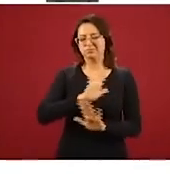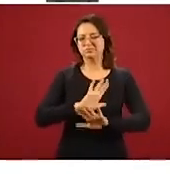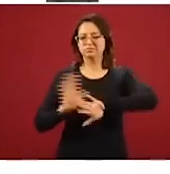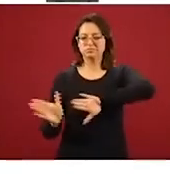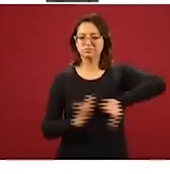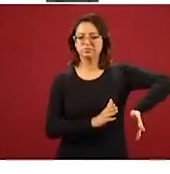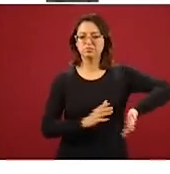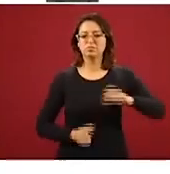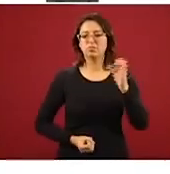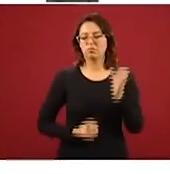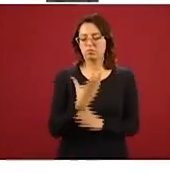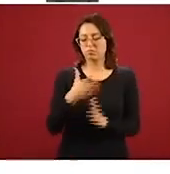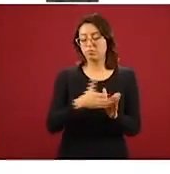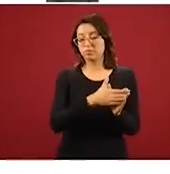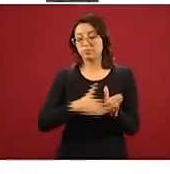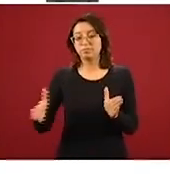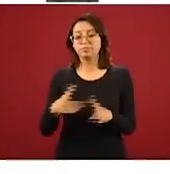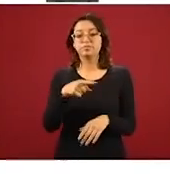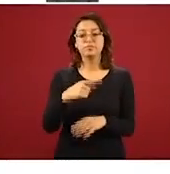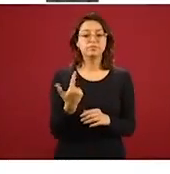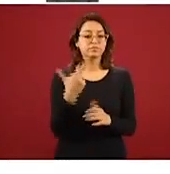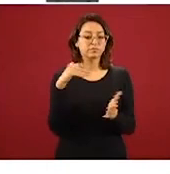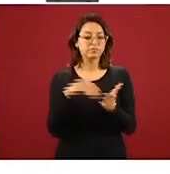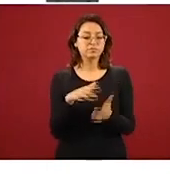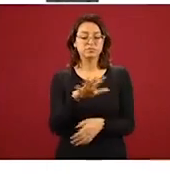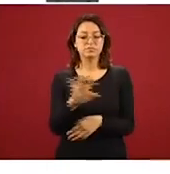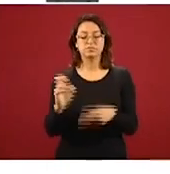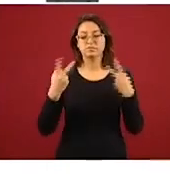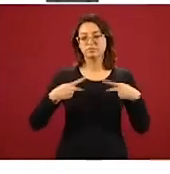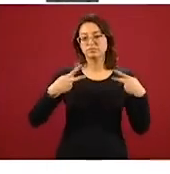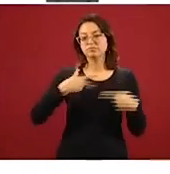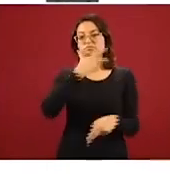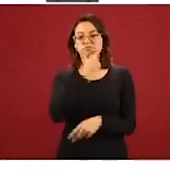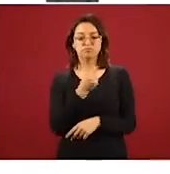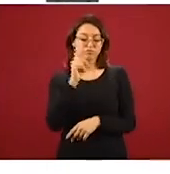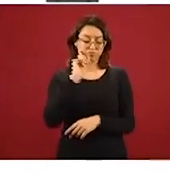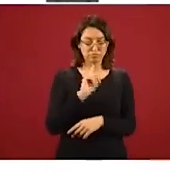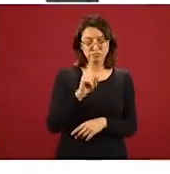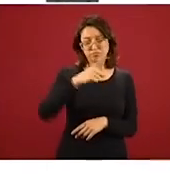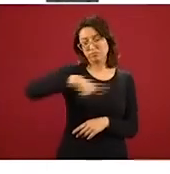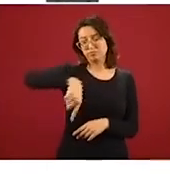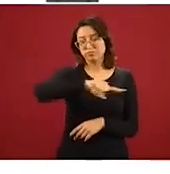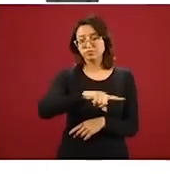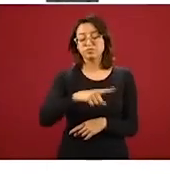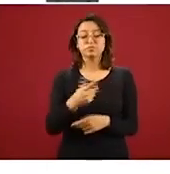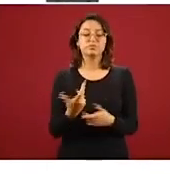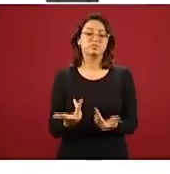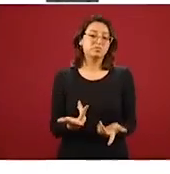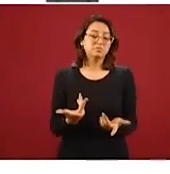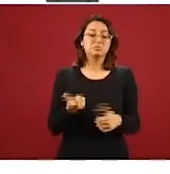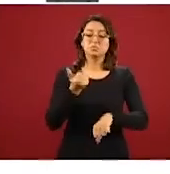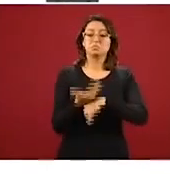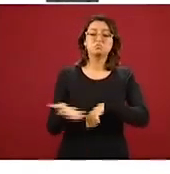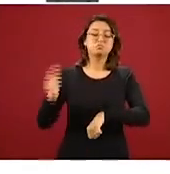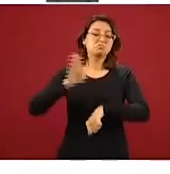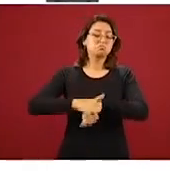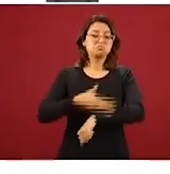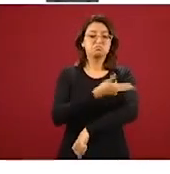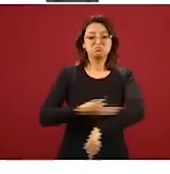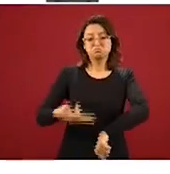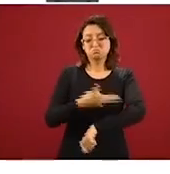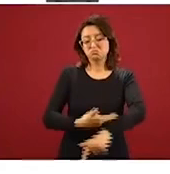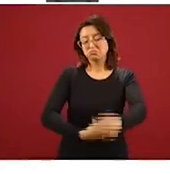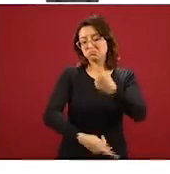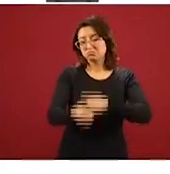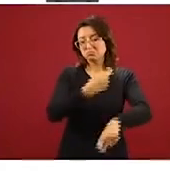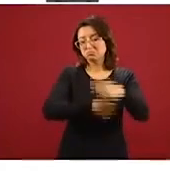reorientando al personal. Son más de 7.500 personas, hombres y mujeres, que tenían funciones básicamente administrativas,